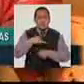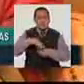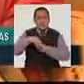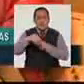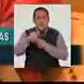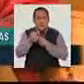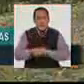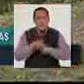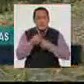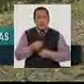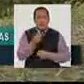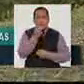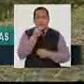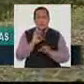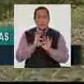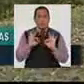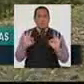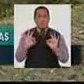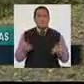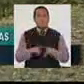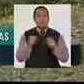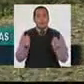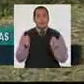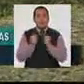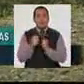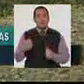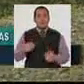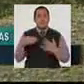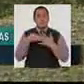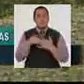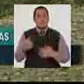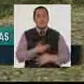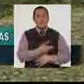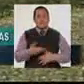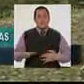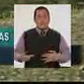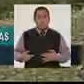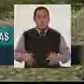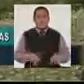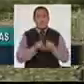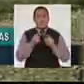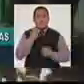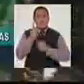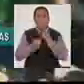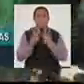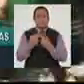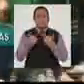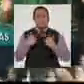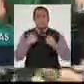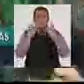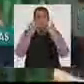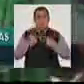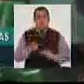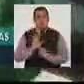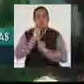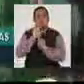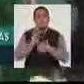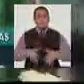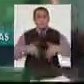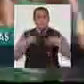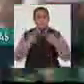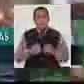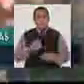saludables. En la actividad participó también la primera dama de la nación, Nadine Heredia. La visita tuvo como objetivo mostrar las posibilidades